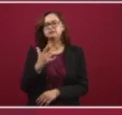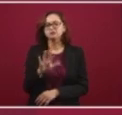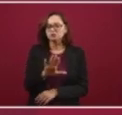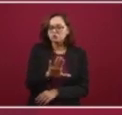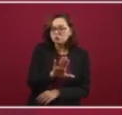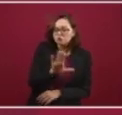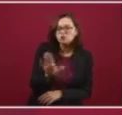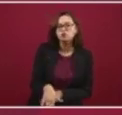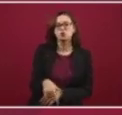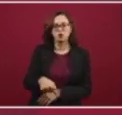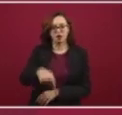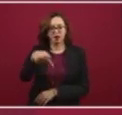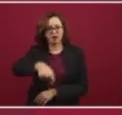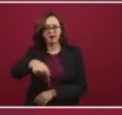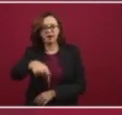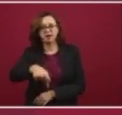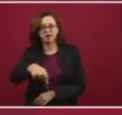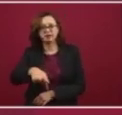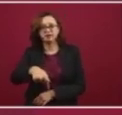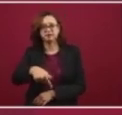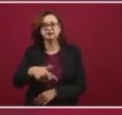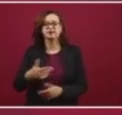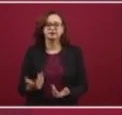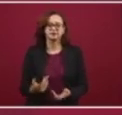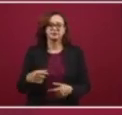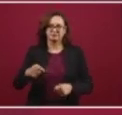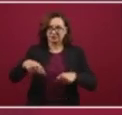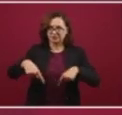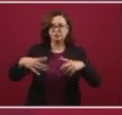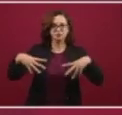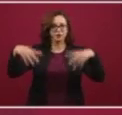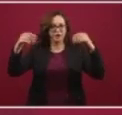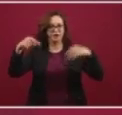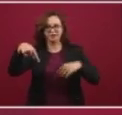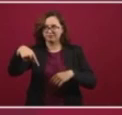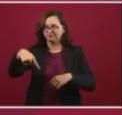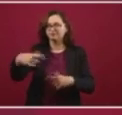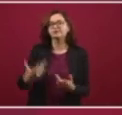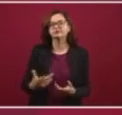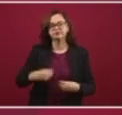fallece aquí en Palacio Nacional, donde vivía,